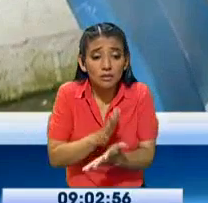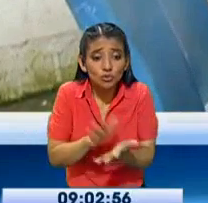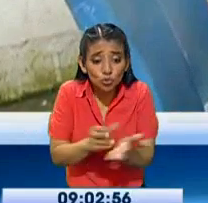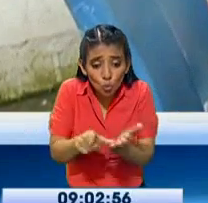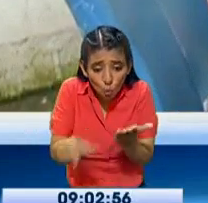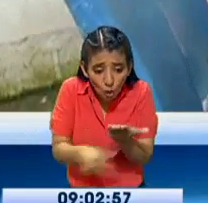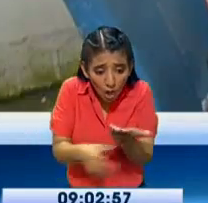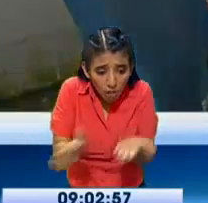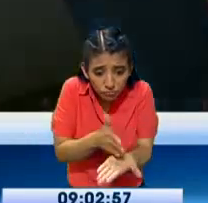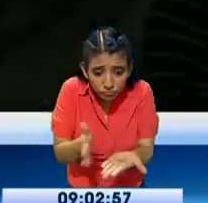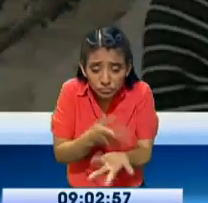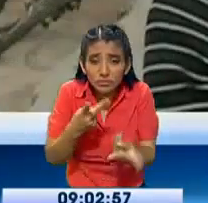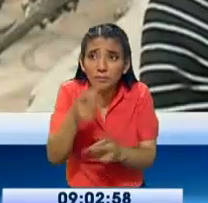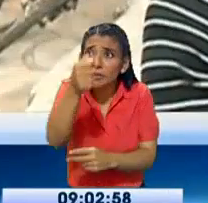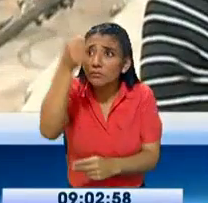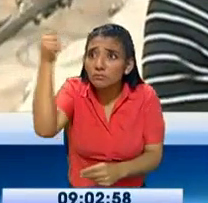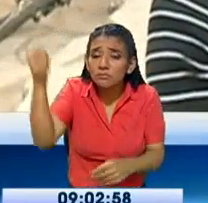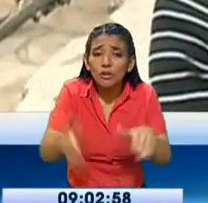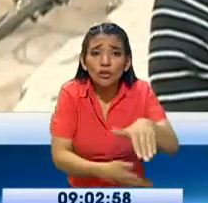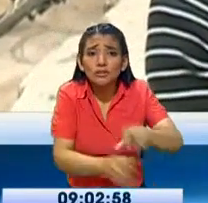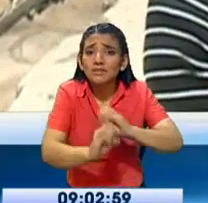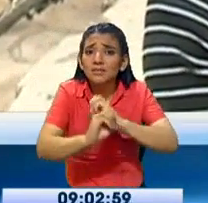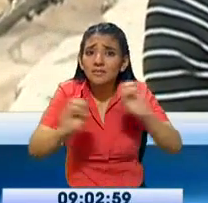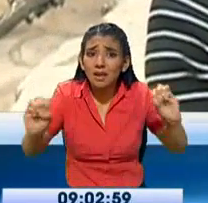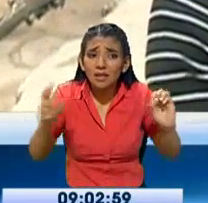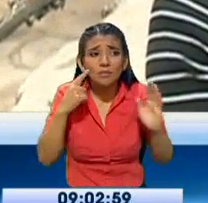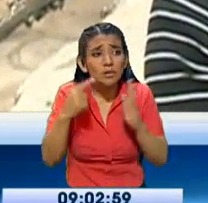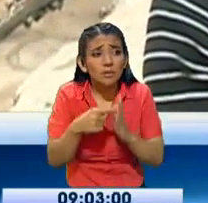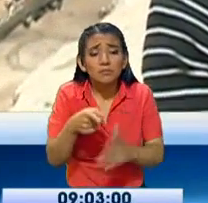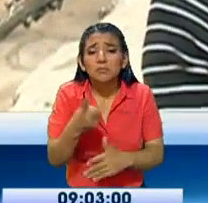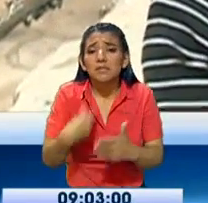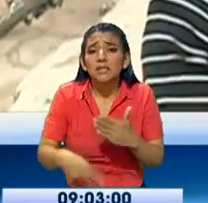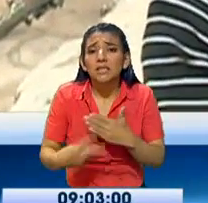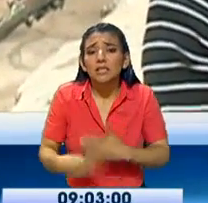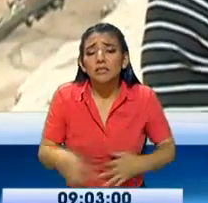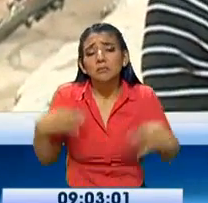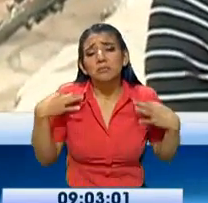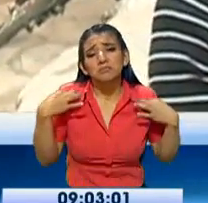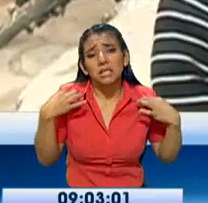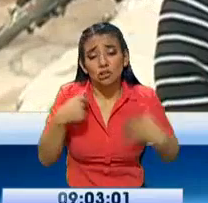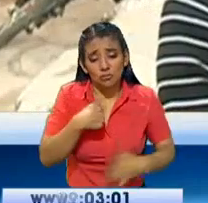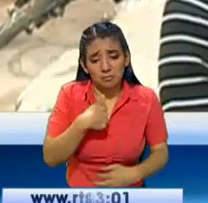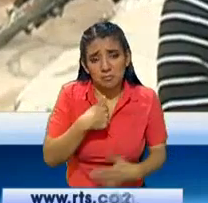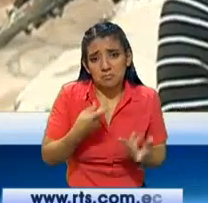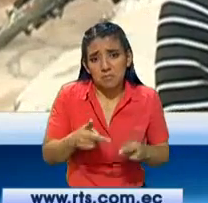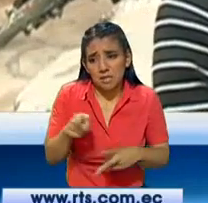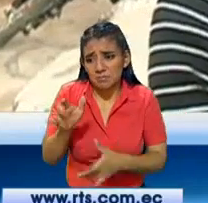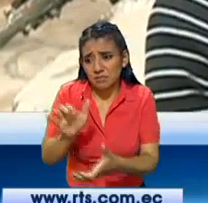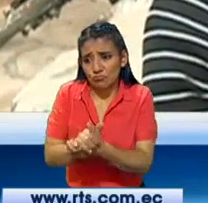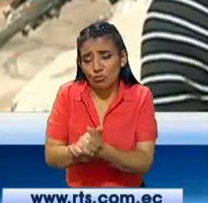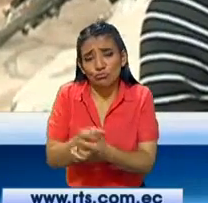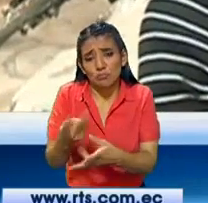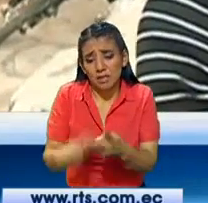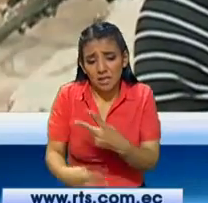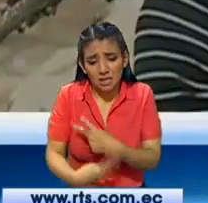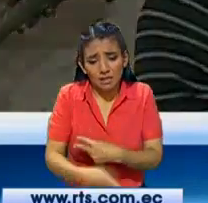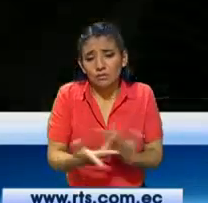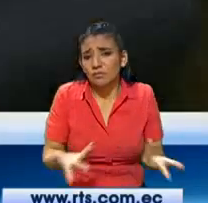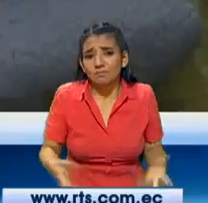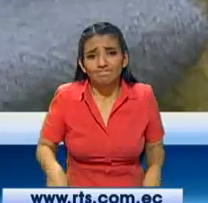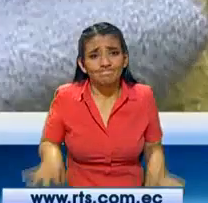sus electrodomésticos. De ropa, para mí, para pequeños, para mi esposo, porque le quedé en la